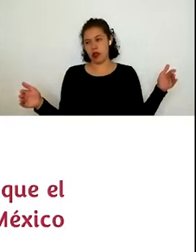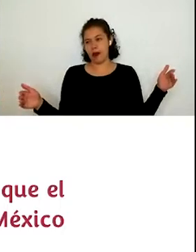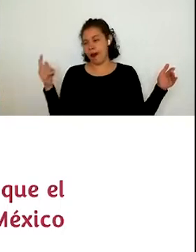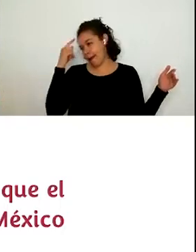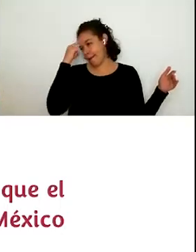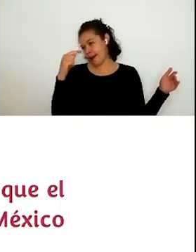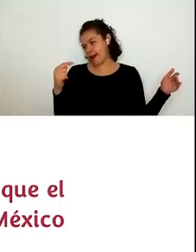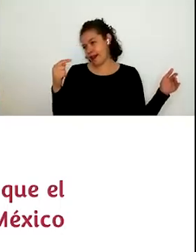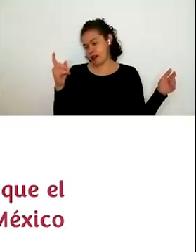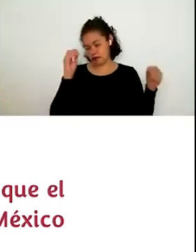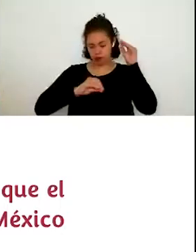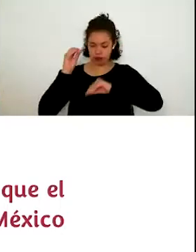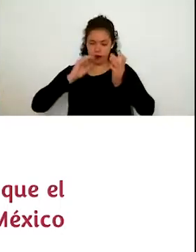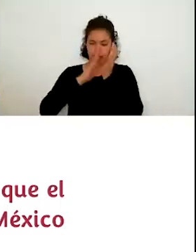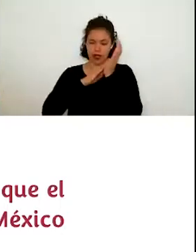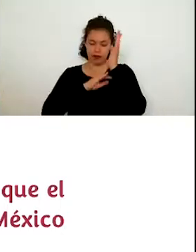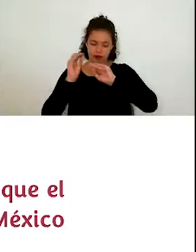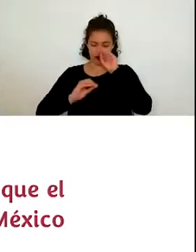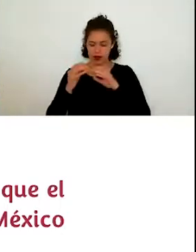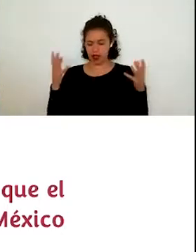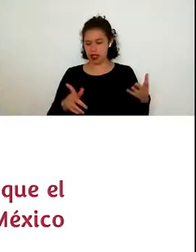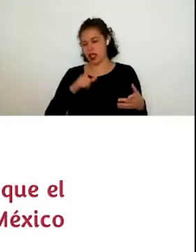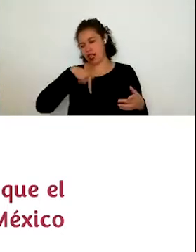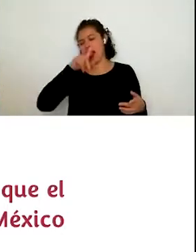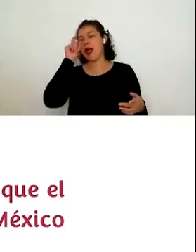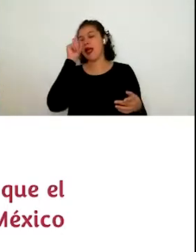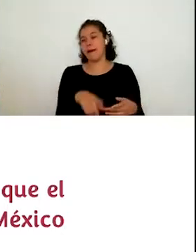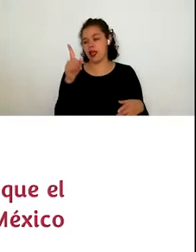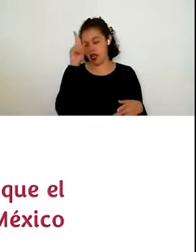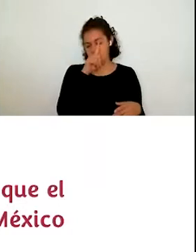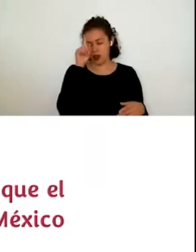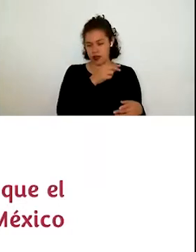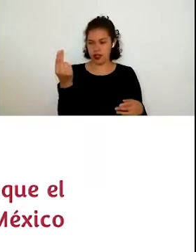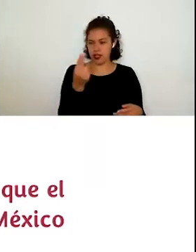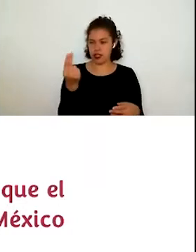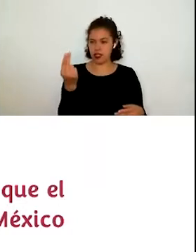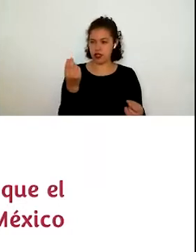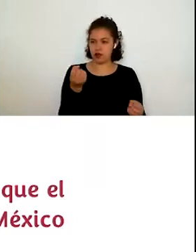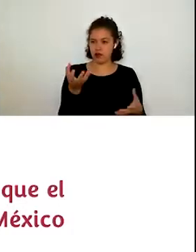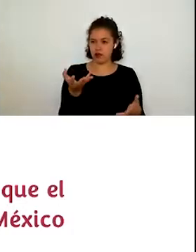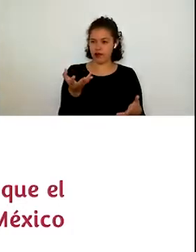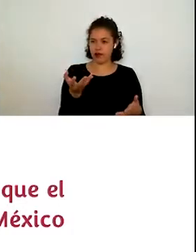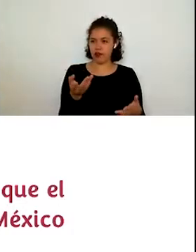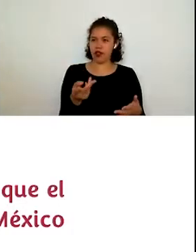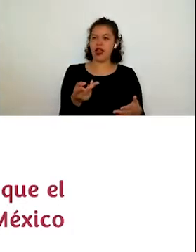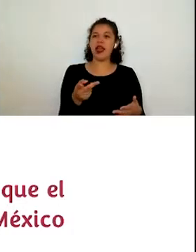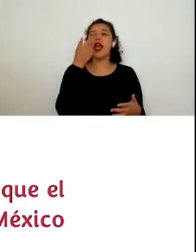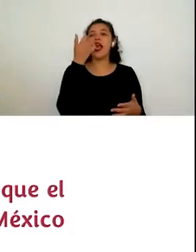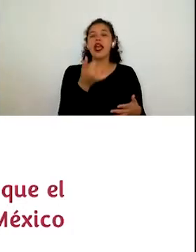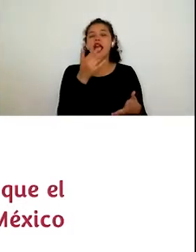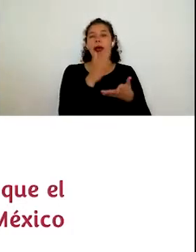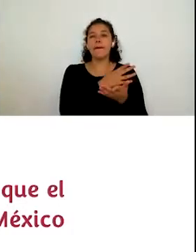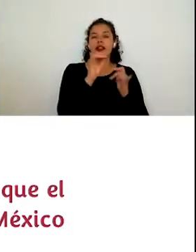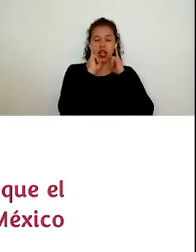elaborar estos documentos. También se les brinda la asesoría necesaria y se pueden acercar a la Junta si tienen